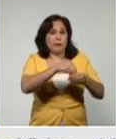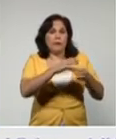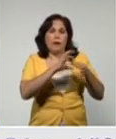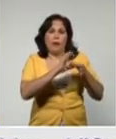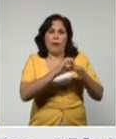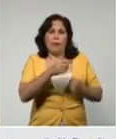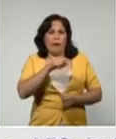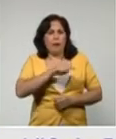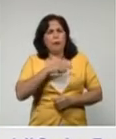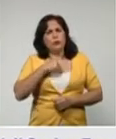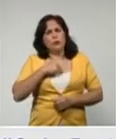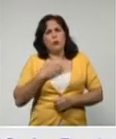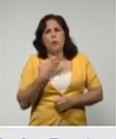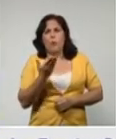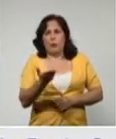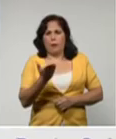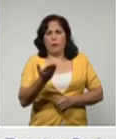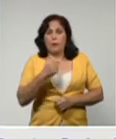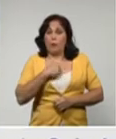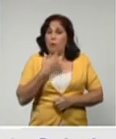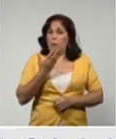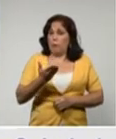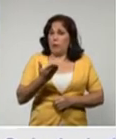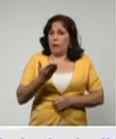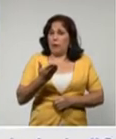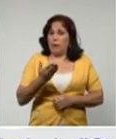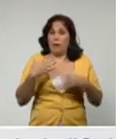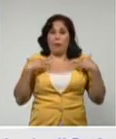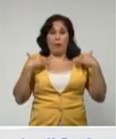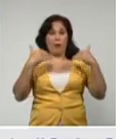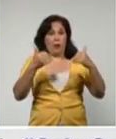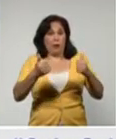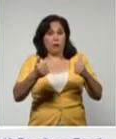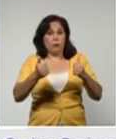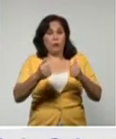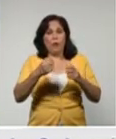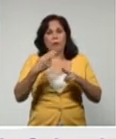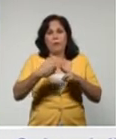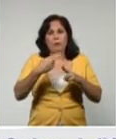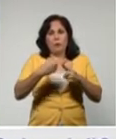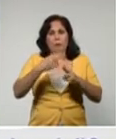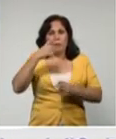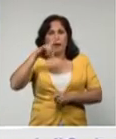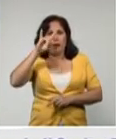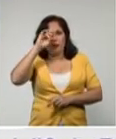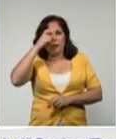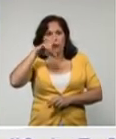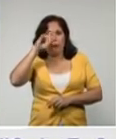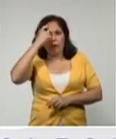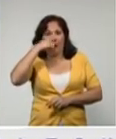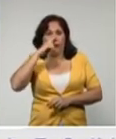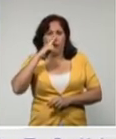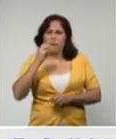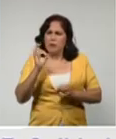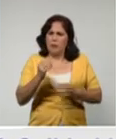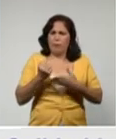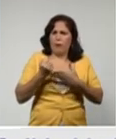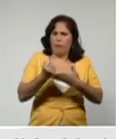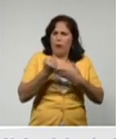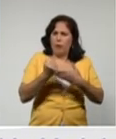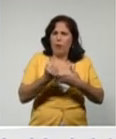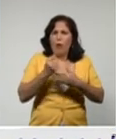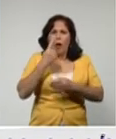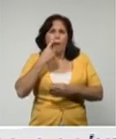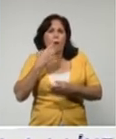le pedí a nuestra compañera Lilian, que siempre nos apoya, un poco que ilustrar cómo ha